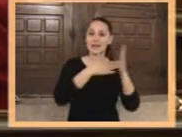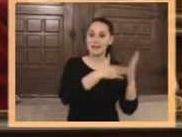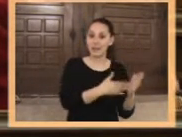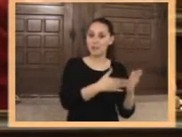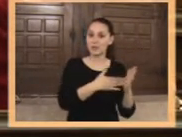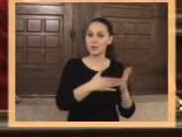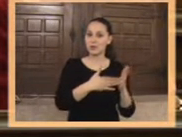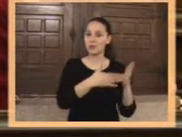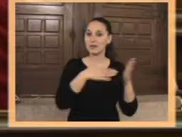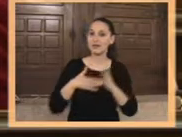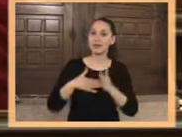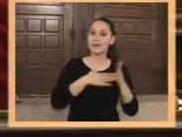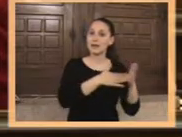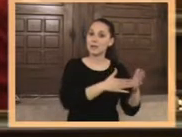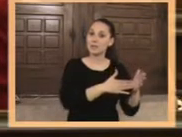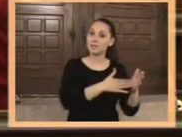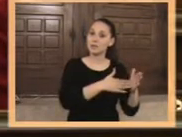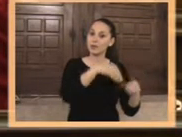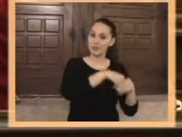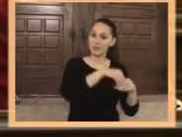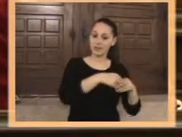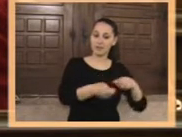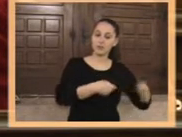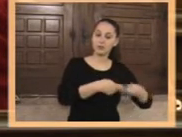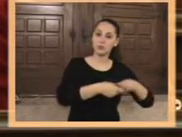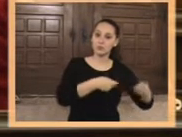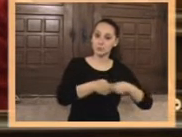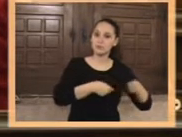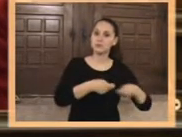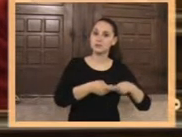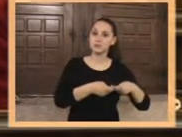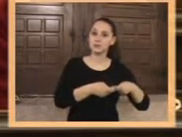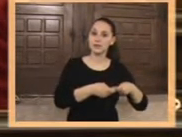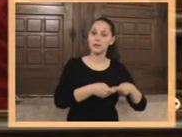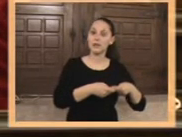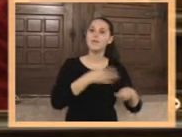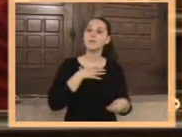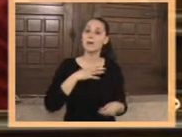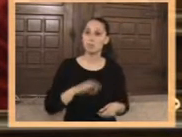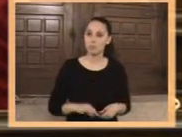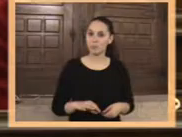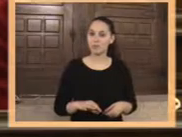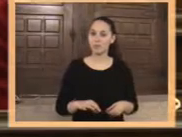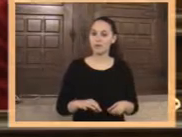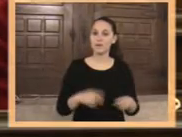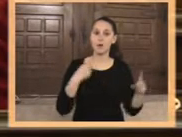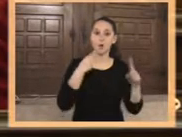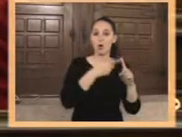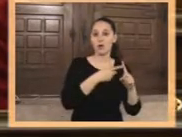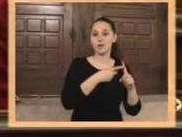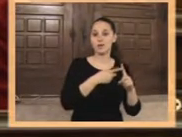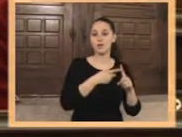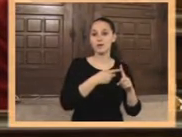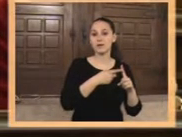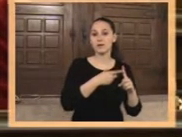de los martes y viernes. Estos vehículos estarán especialmente adaptados para la venta ambulante de alimentos que necesiten